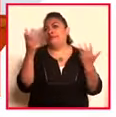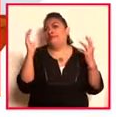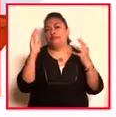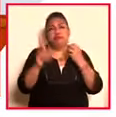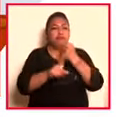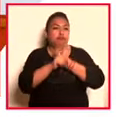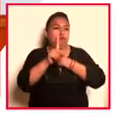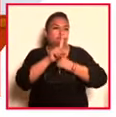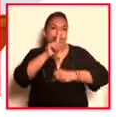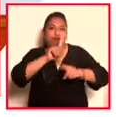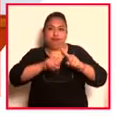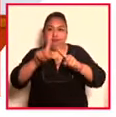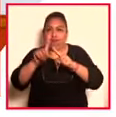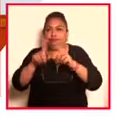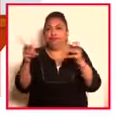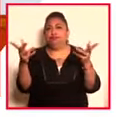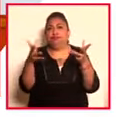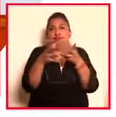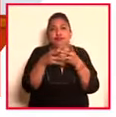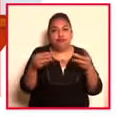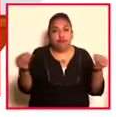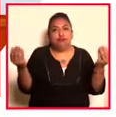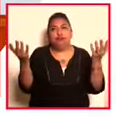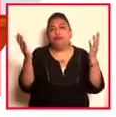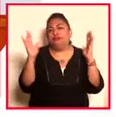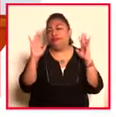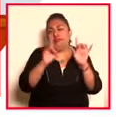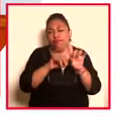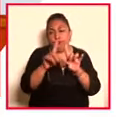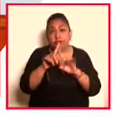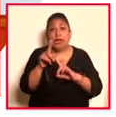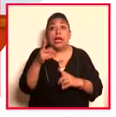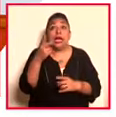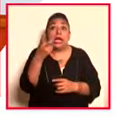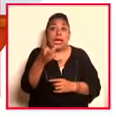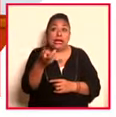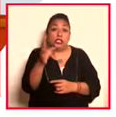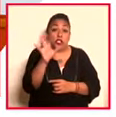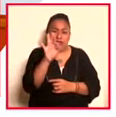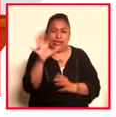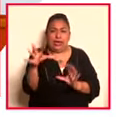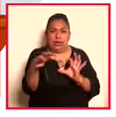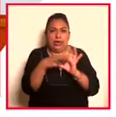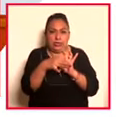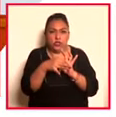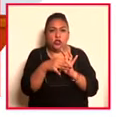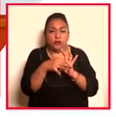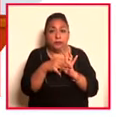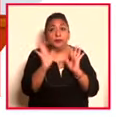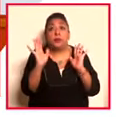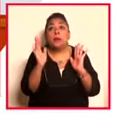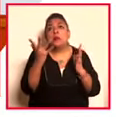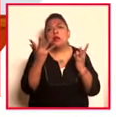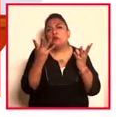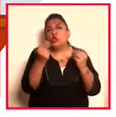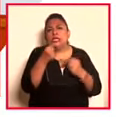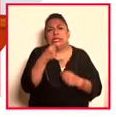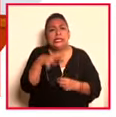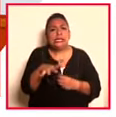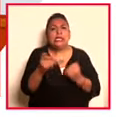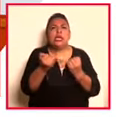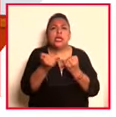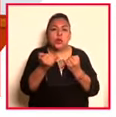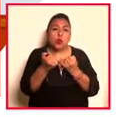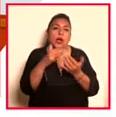problemas con la extinción, el capitaloceno y demás, de alguna manera a lo mejor están relacionados ahí. Pero como muchas niñas, también leí el diario de